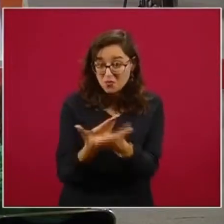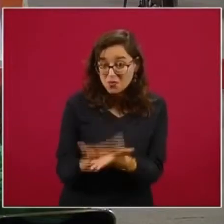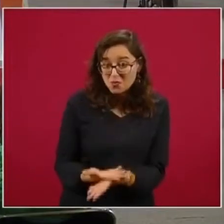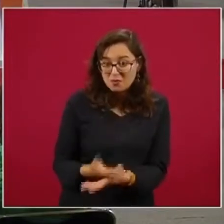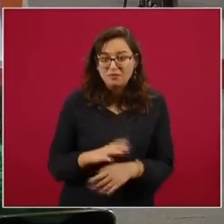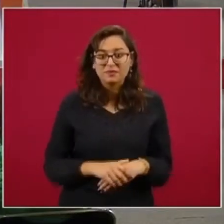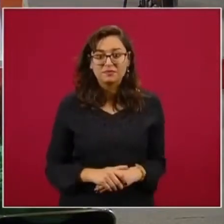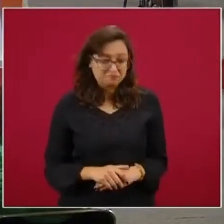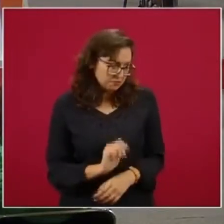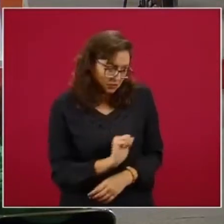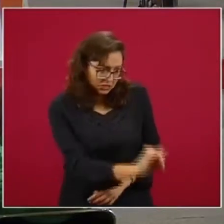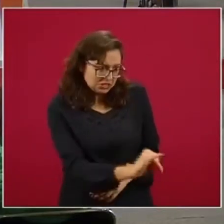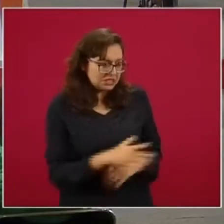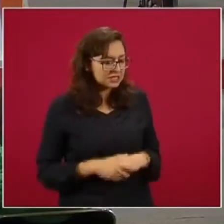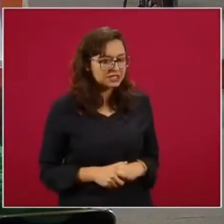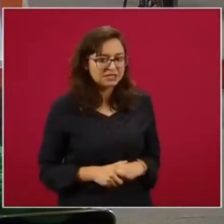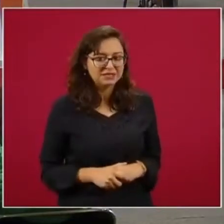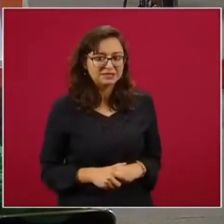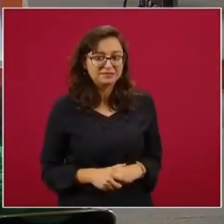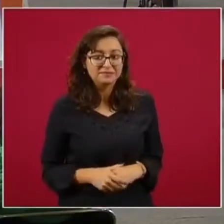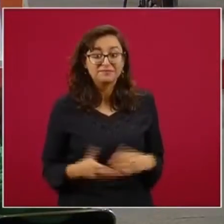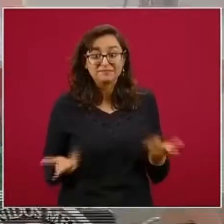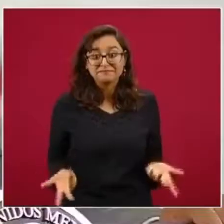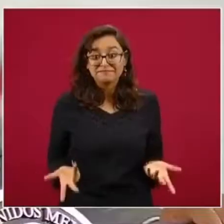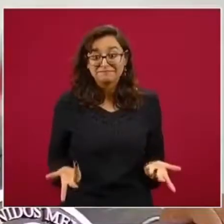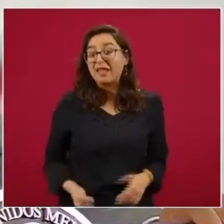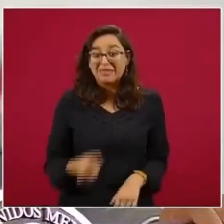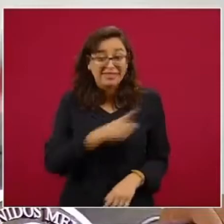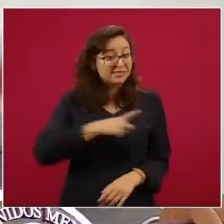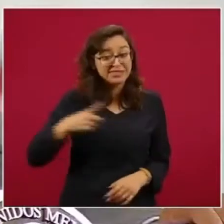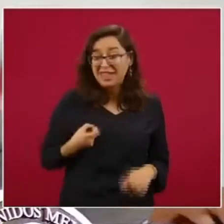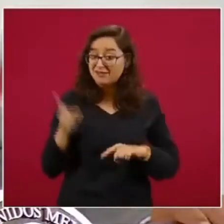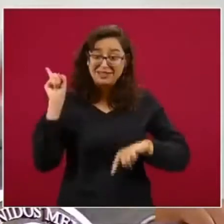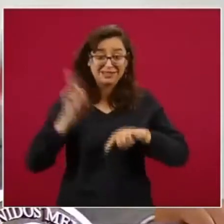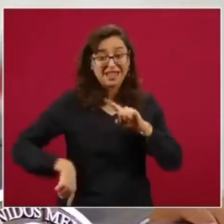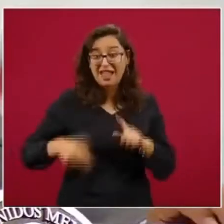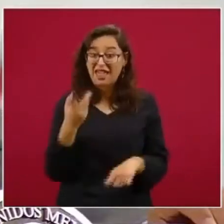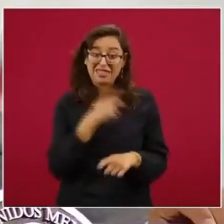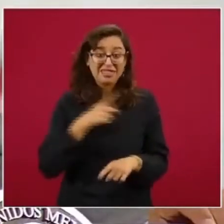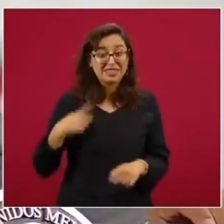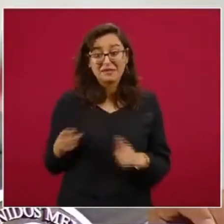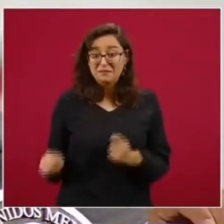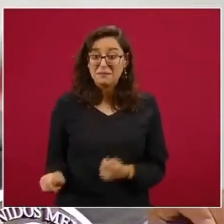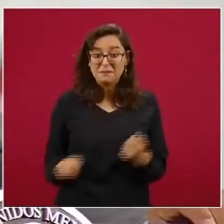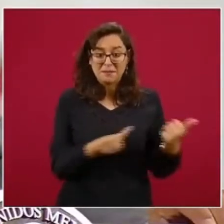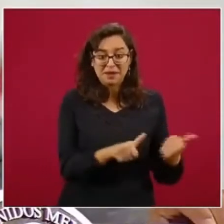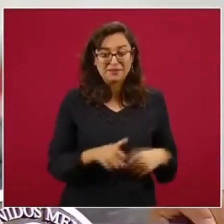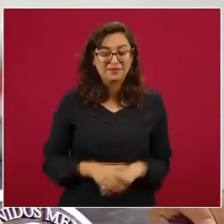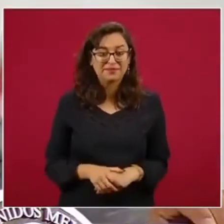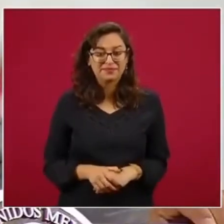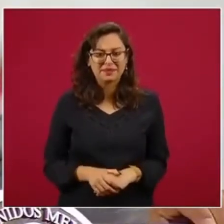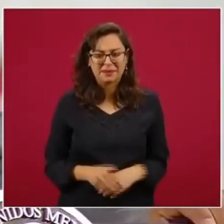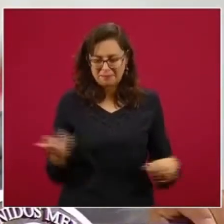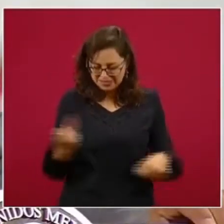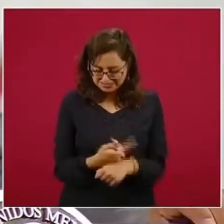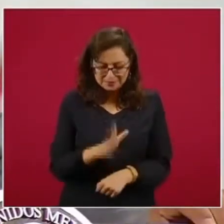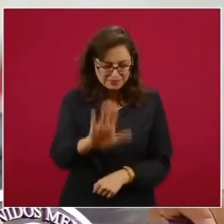Bueno, la última pregunta… Es que si no lo hacemos así, ¿y saben qué pasa? Por ejemplo, esto que me estás